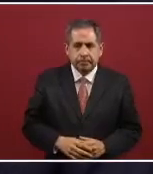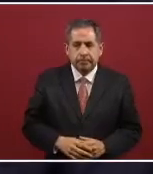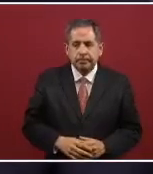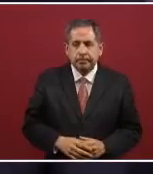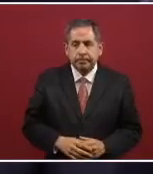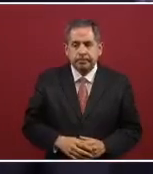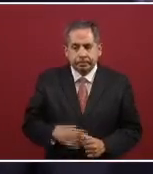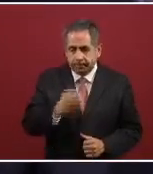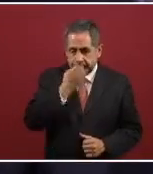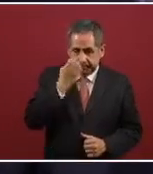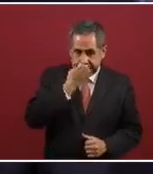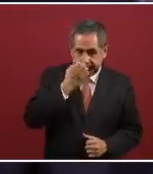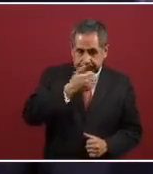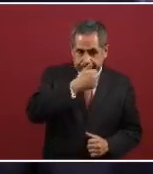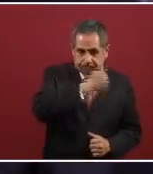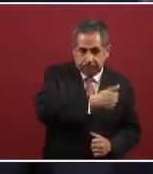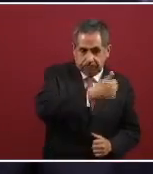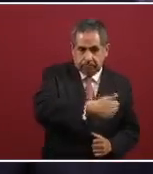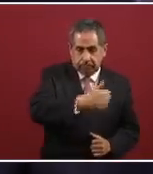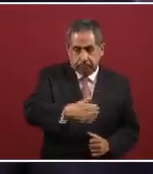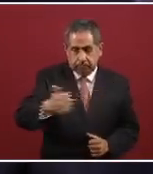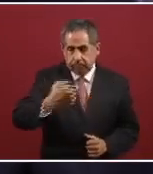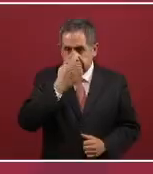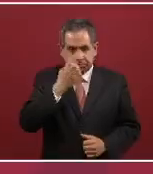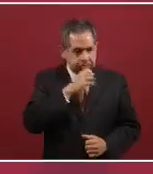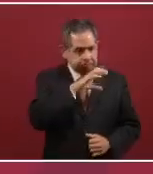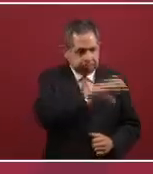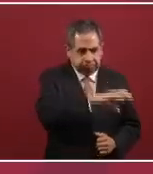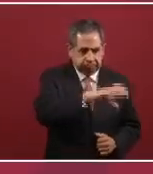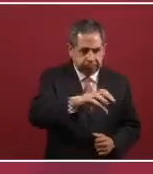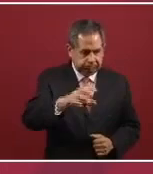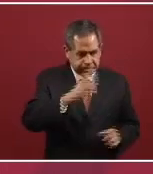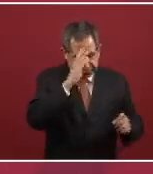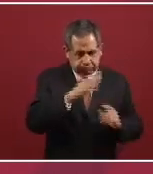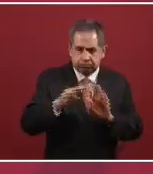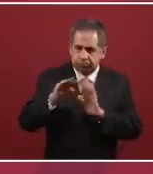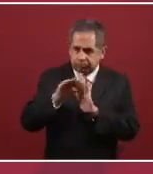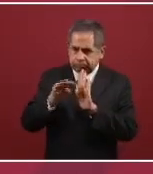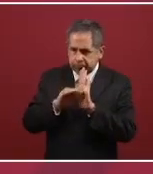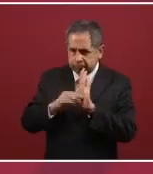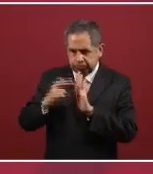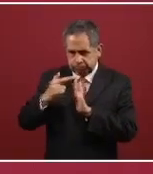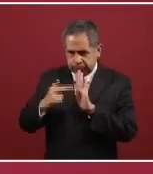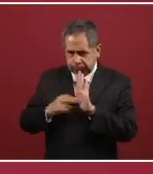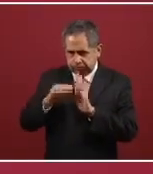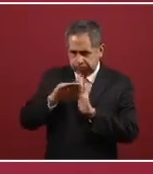Por escuela, con un manual.